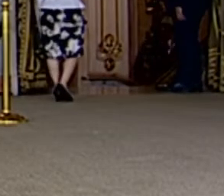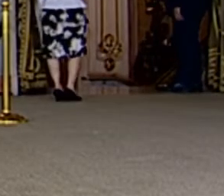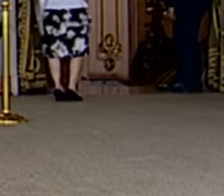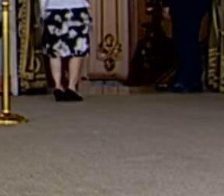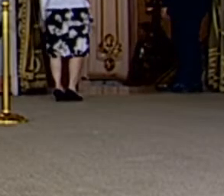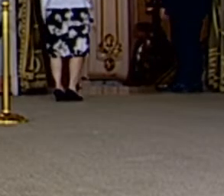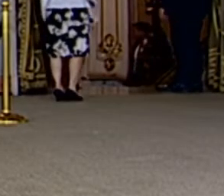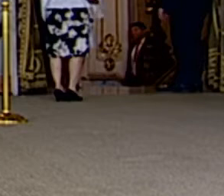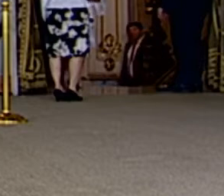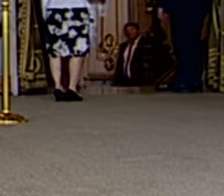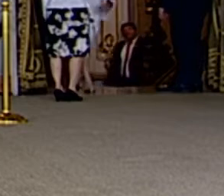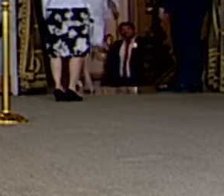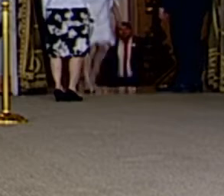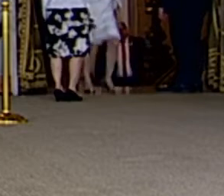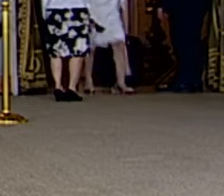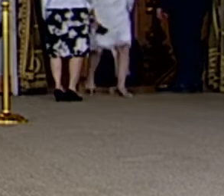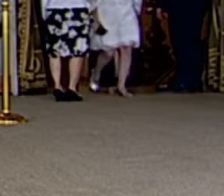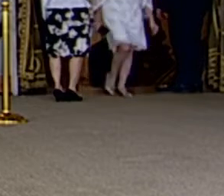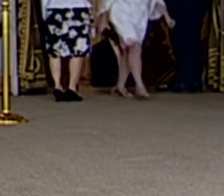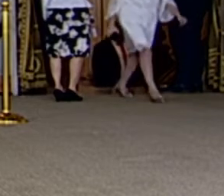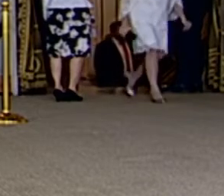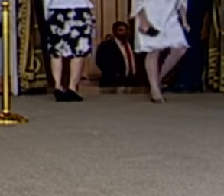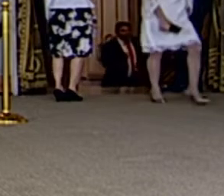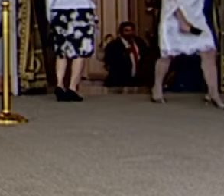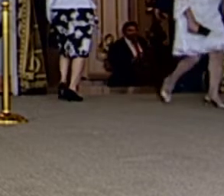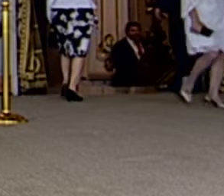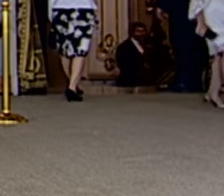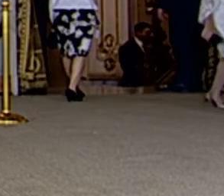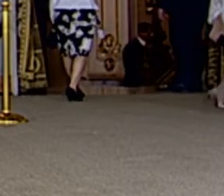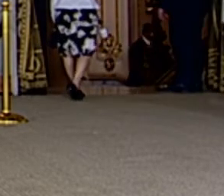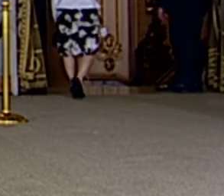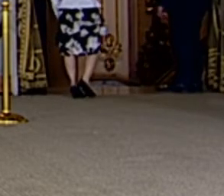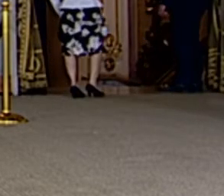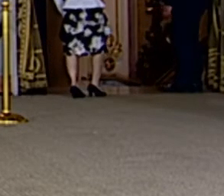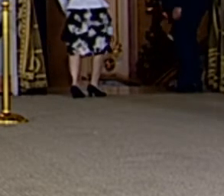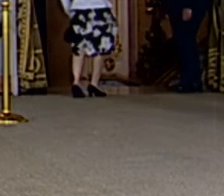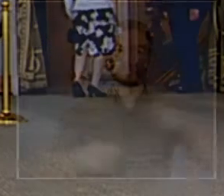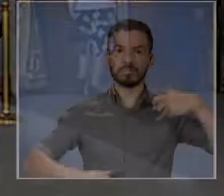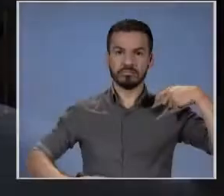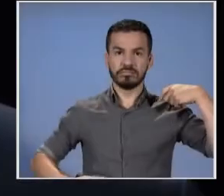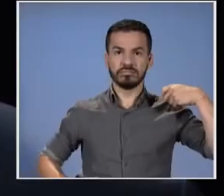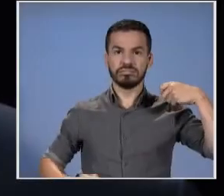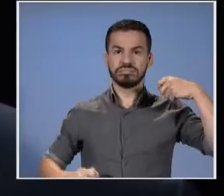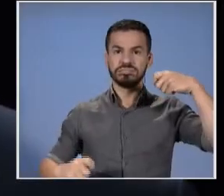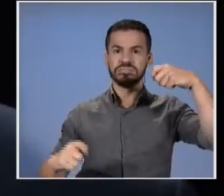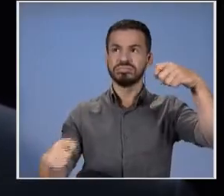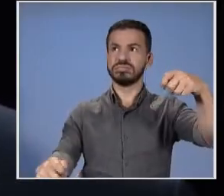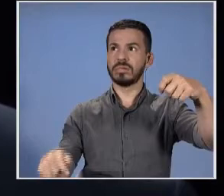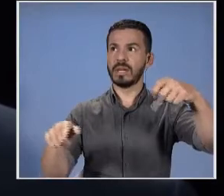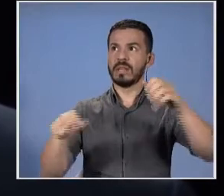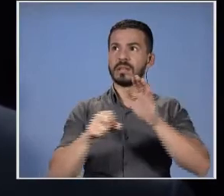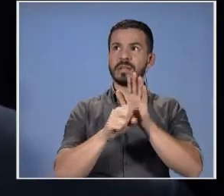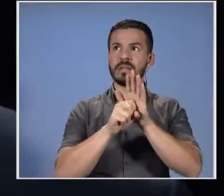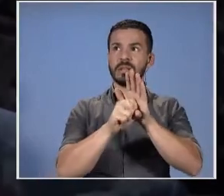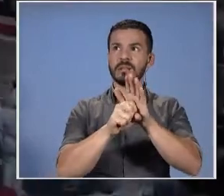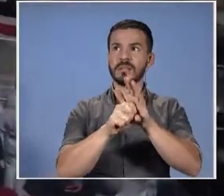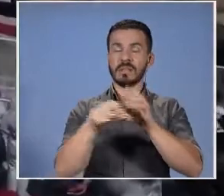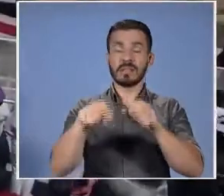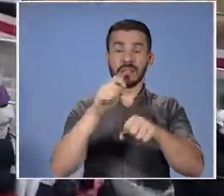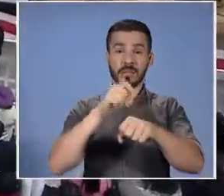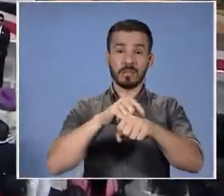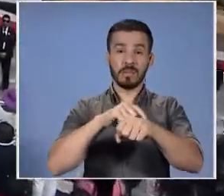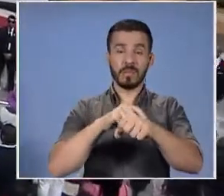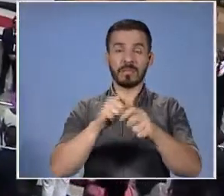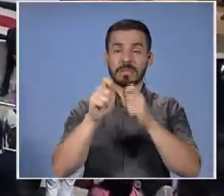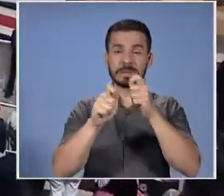Vamos foyer, a repasar en imágenes del teatro. La colocación de la banda presidencial. Esta es la señal. Este es el